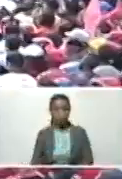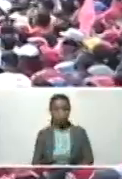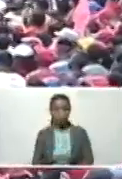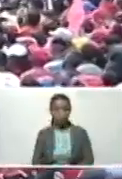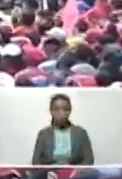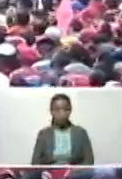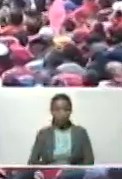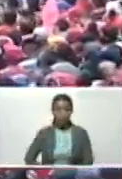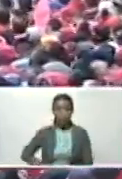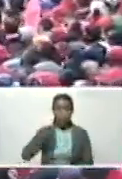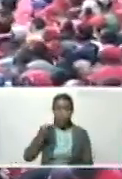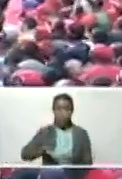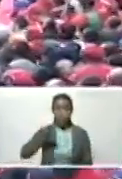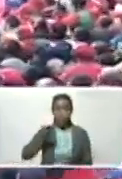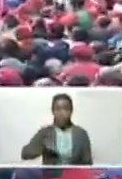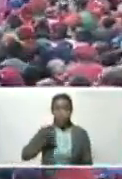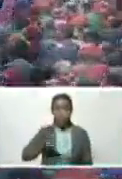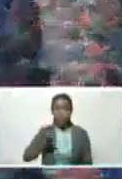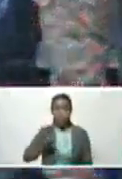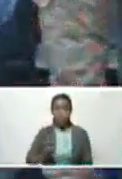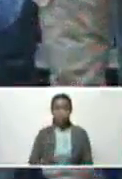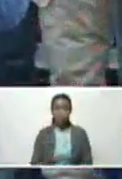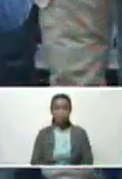es muy importante,